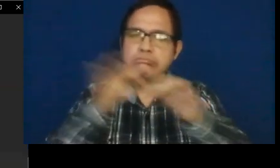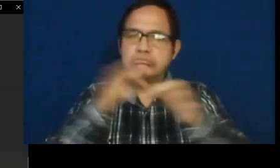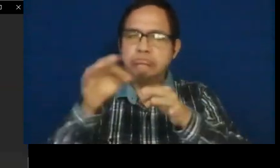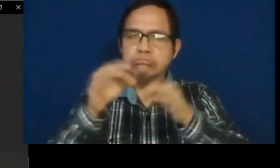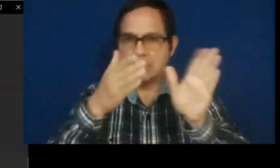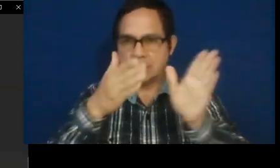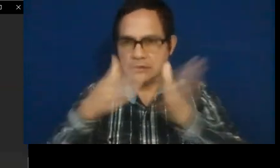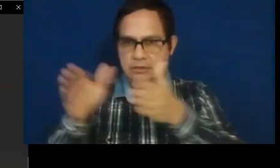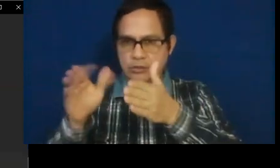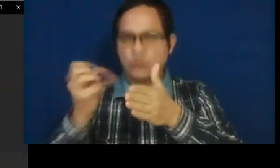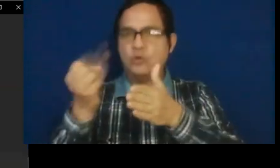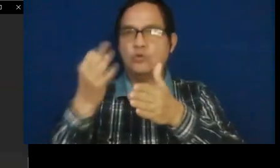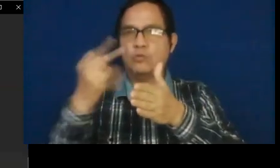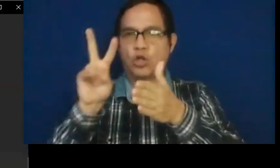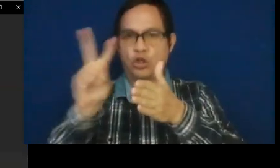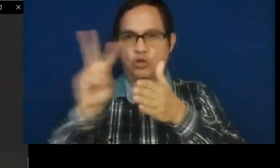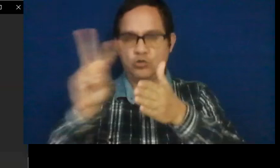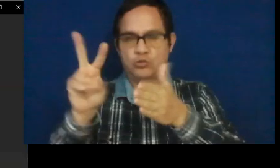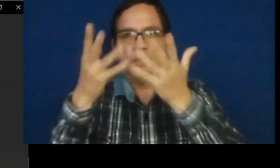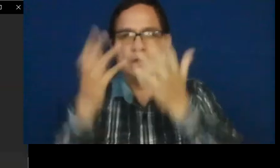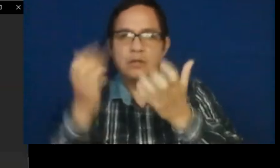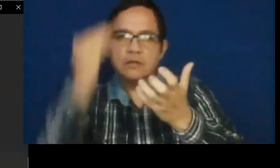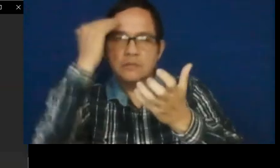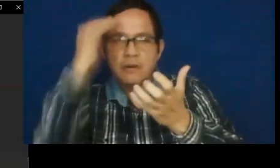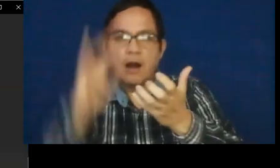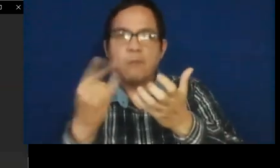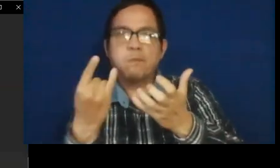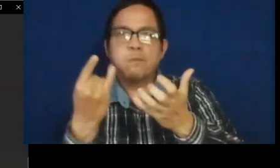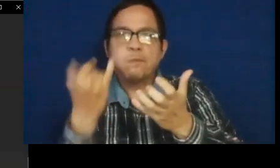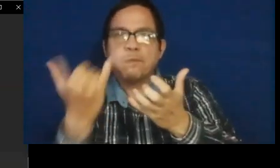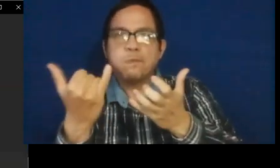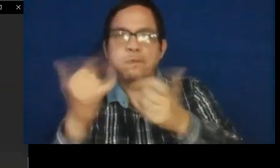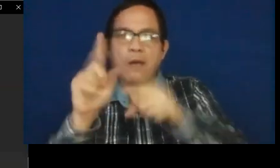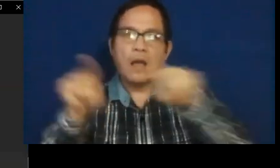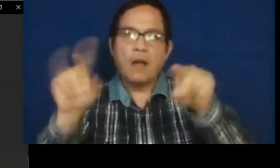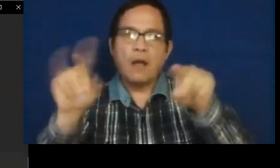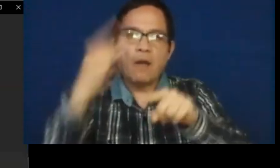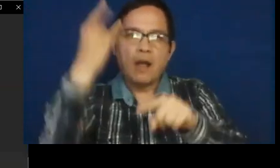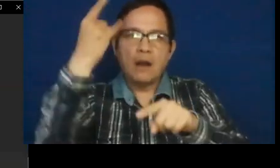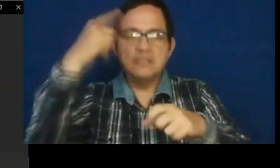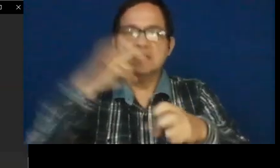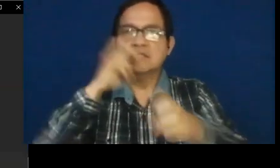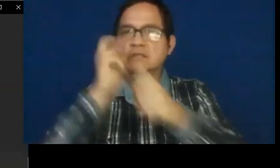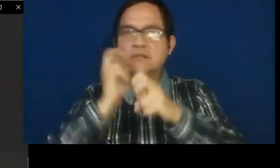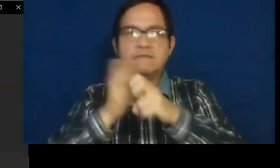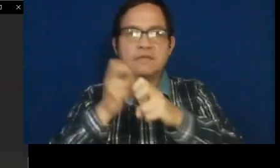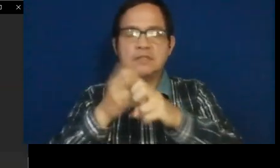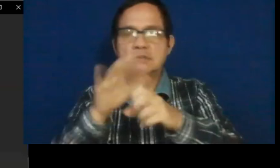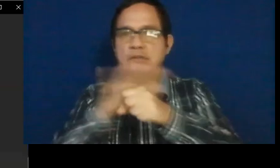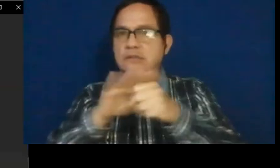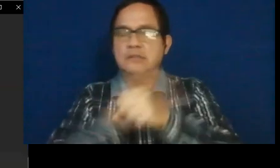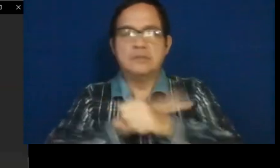sesión número 2, quisiera saber si de los presentes hay alguno que de pronto haya tenido alguna dificultad o alguna